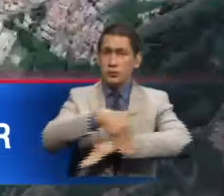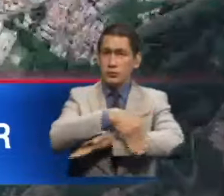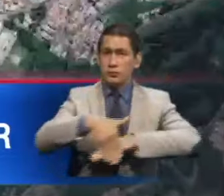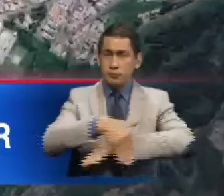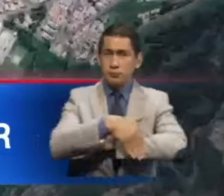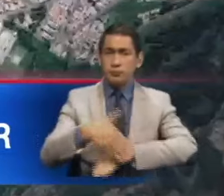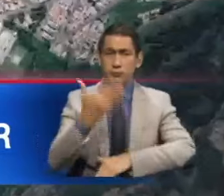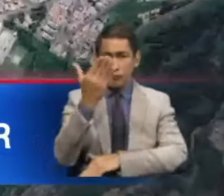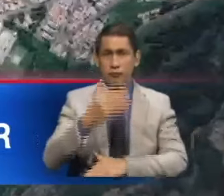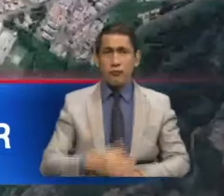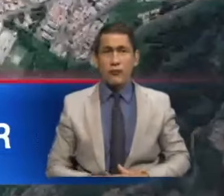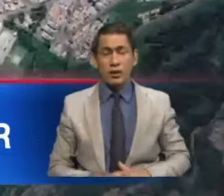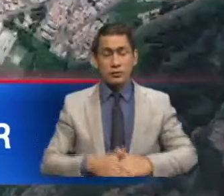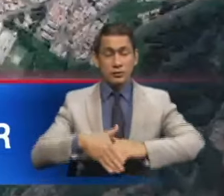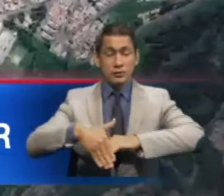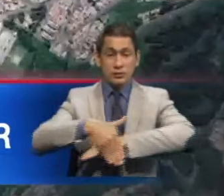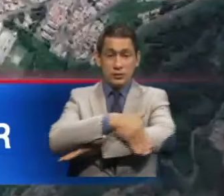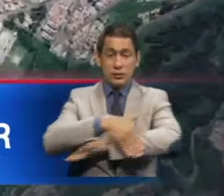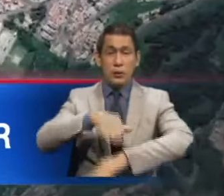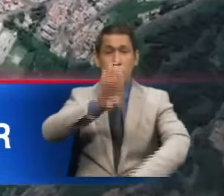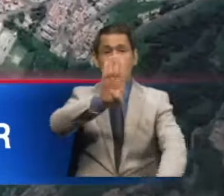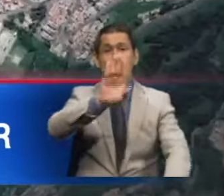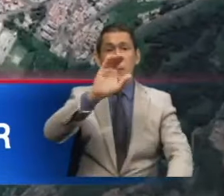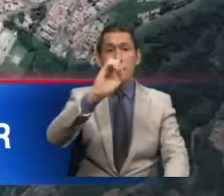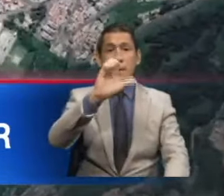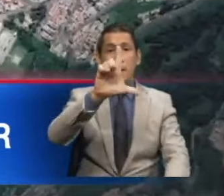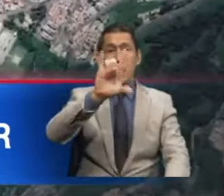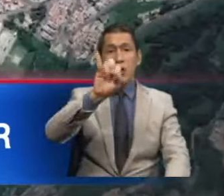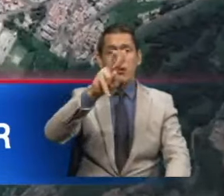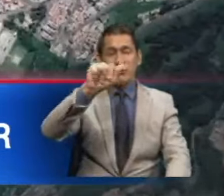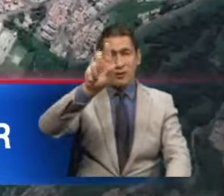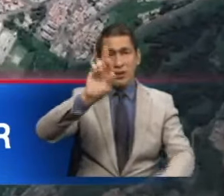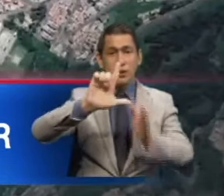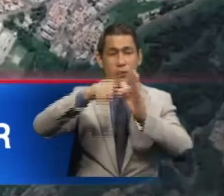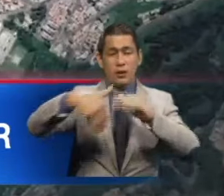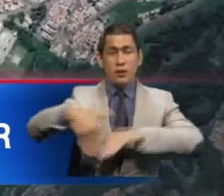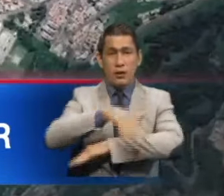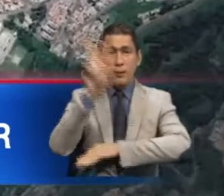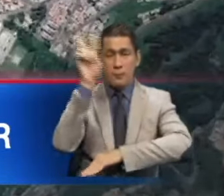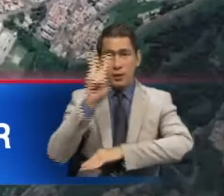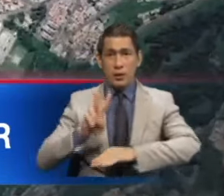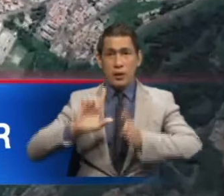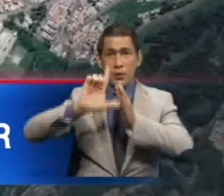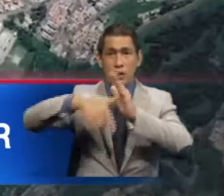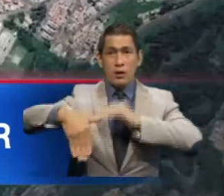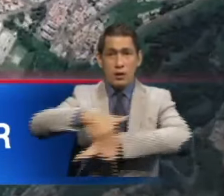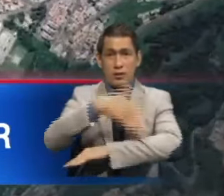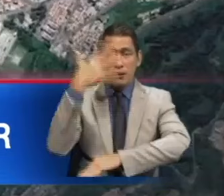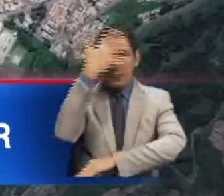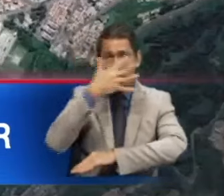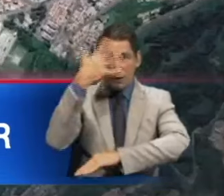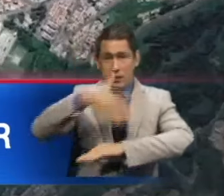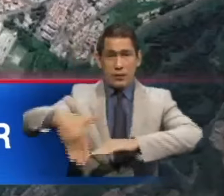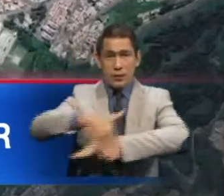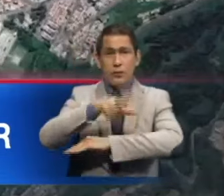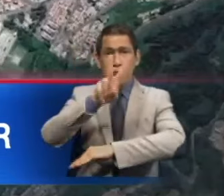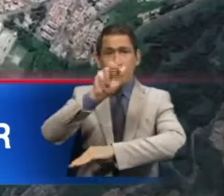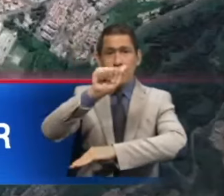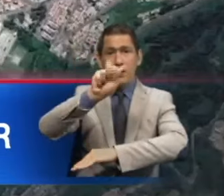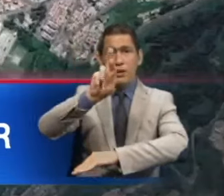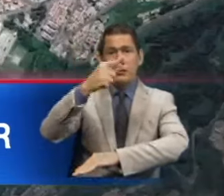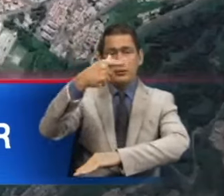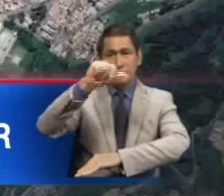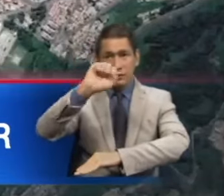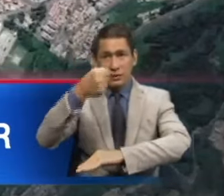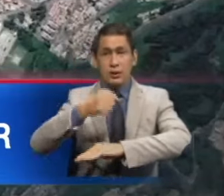Bueno, inicia por la calle Bolívar, toma la Venezuela, gira en la Esmeraldas para tomar la Vargas